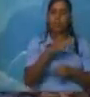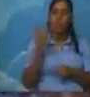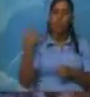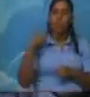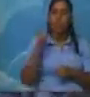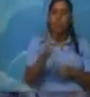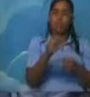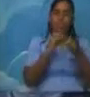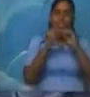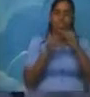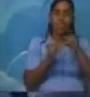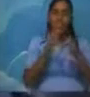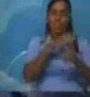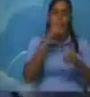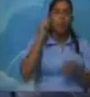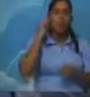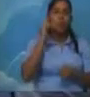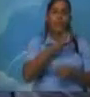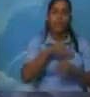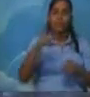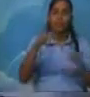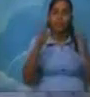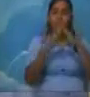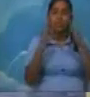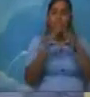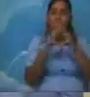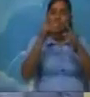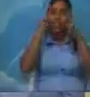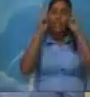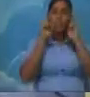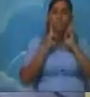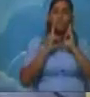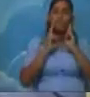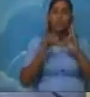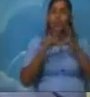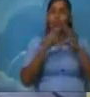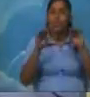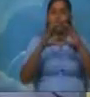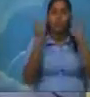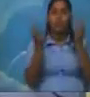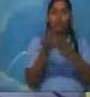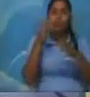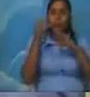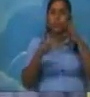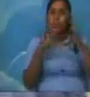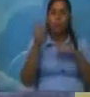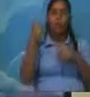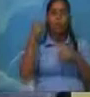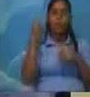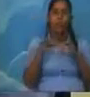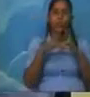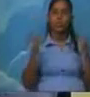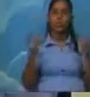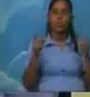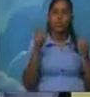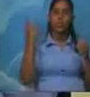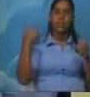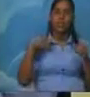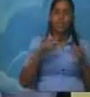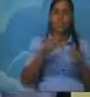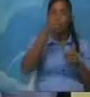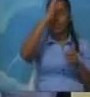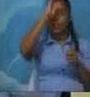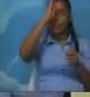acomodadito la mujer quiere tener su casa impecable todo el mundo se preocupa por todo el que tiene el